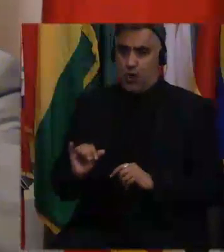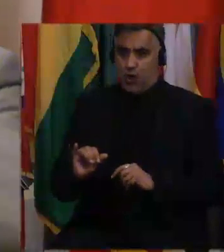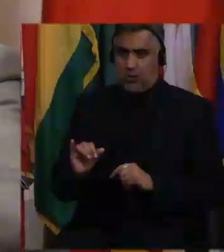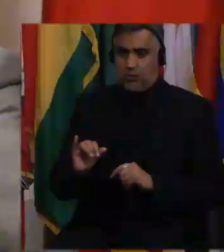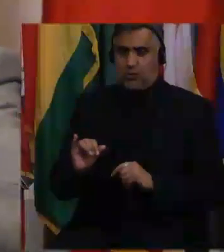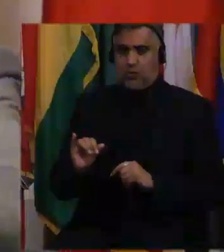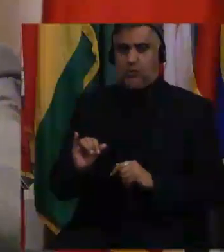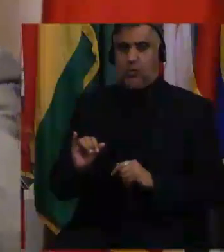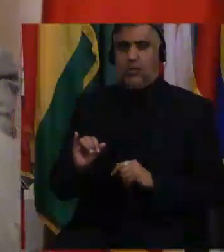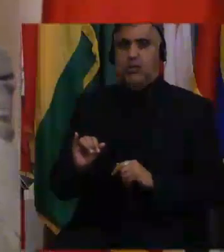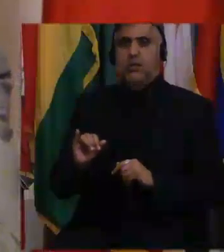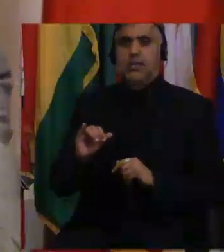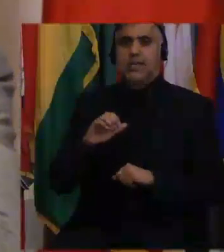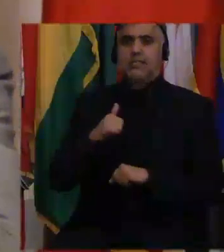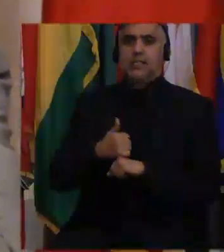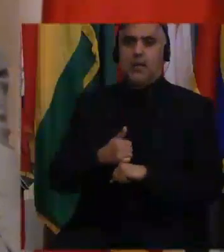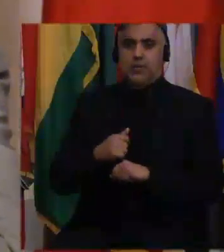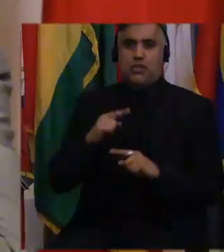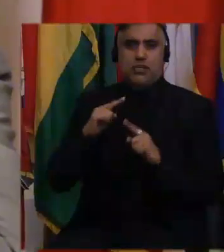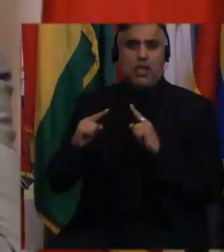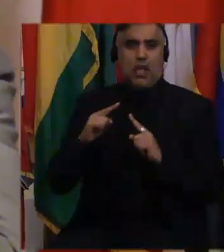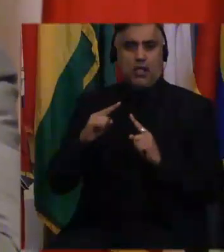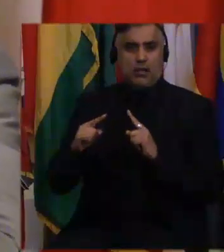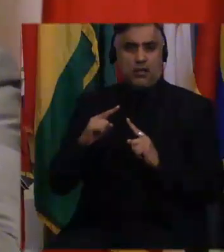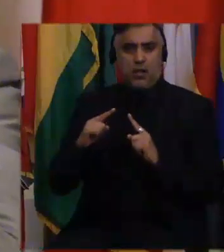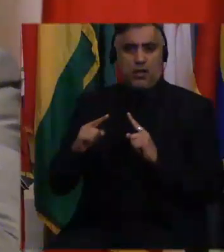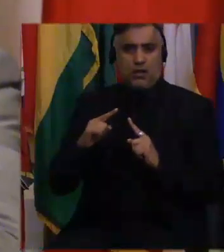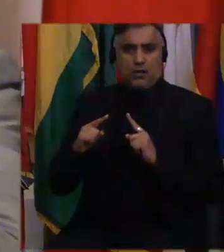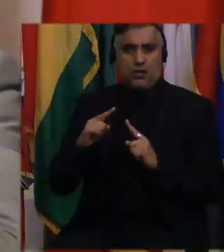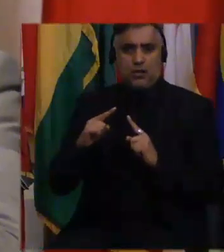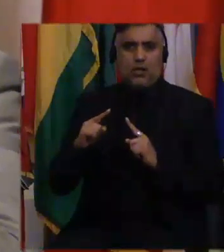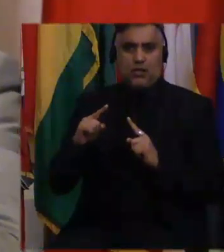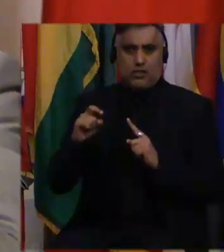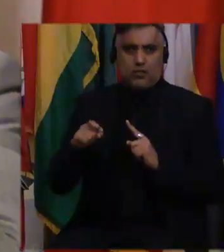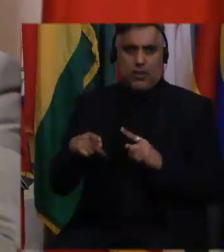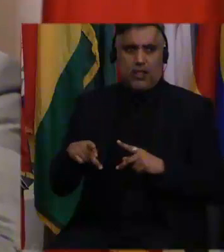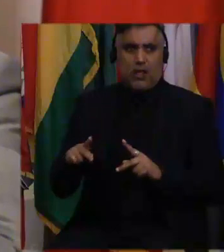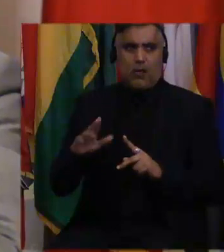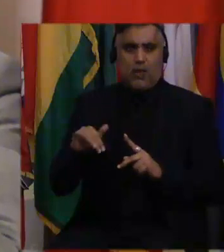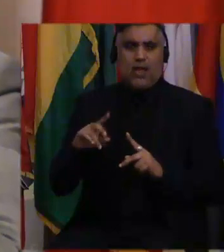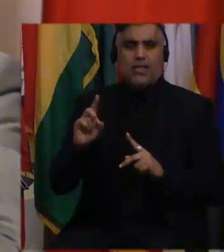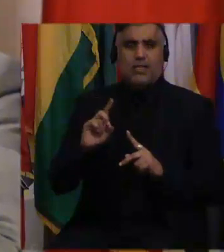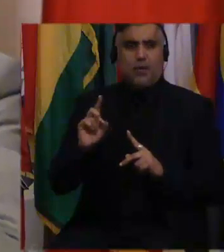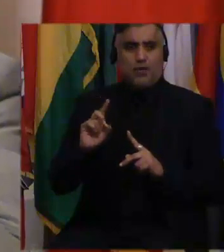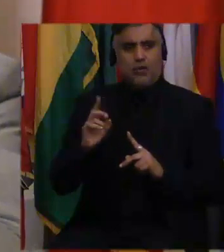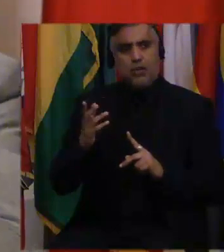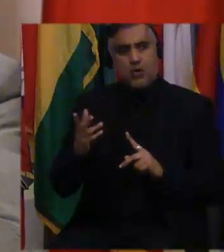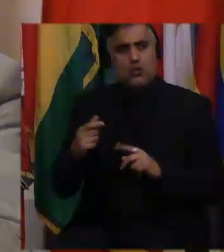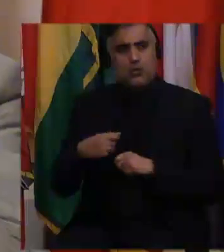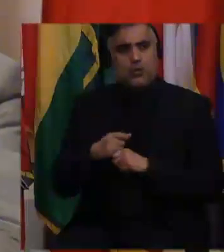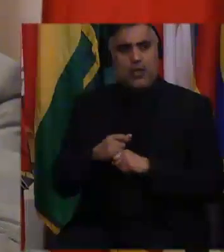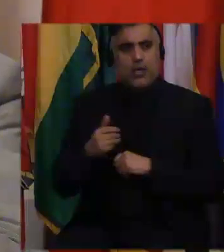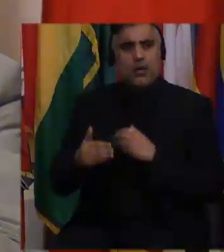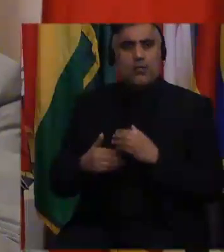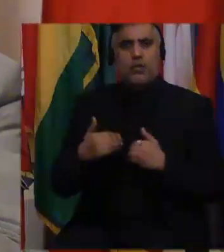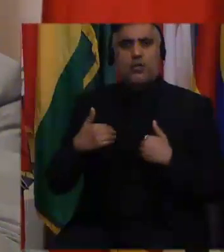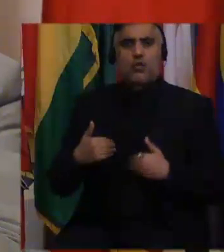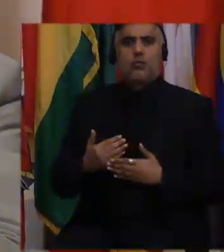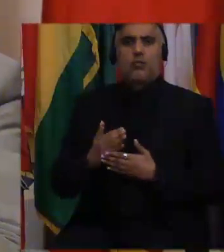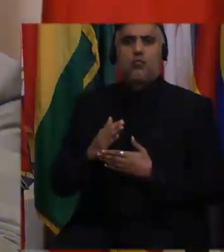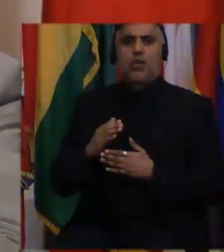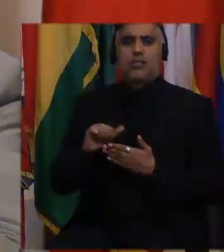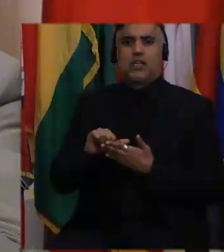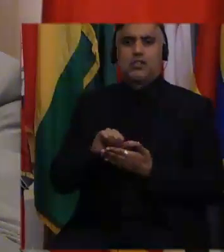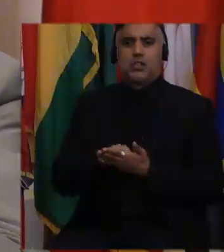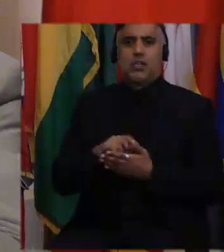estableciendo los diálogos que la democracia permite para avanzar en las agendas de derechos humanos. De manera que la